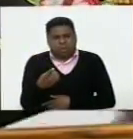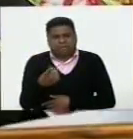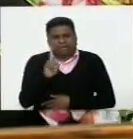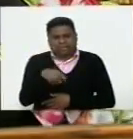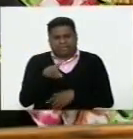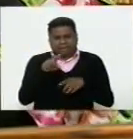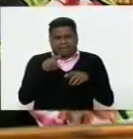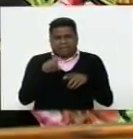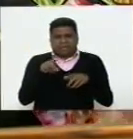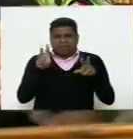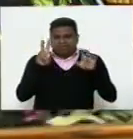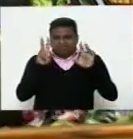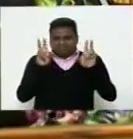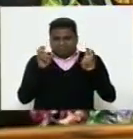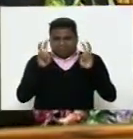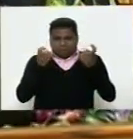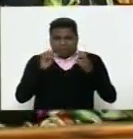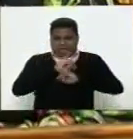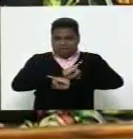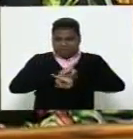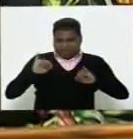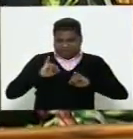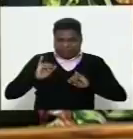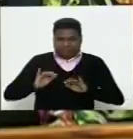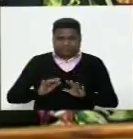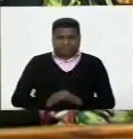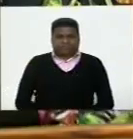Cierro comillas, es todo.